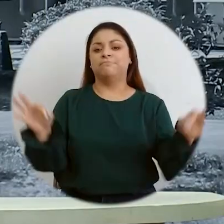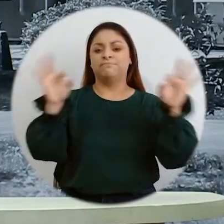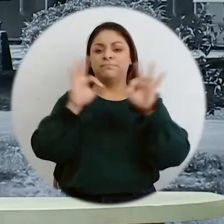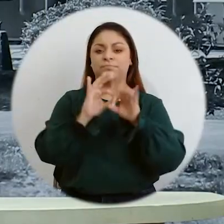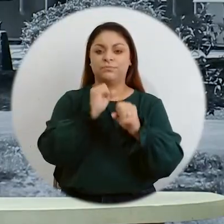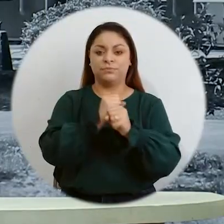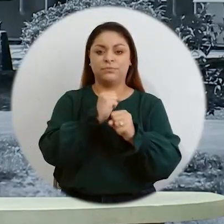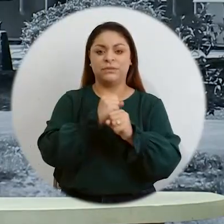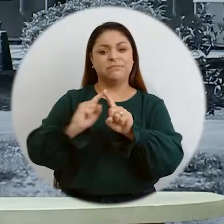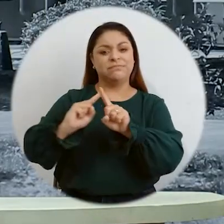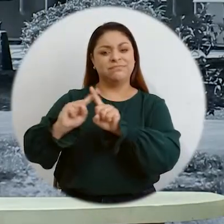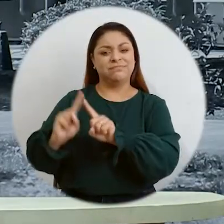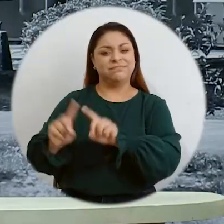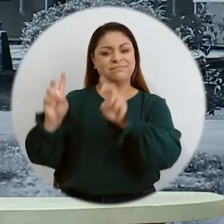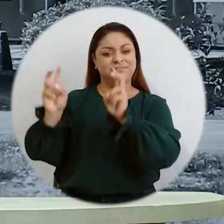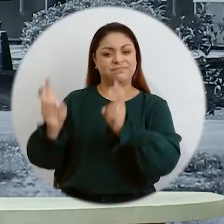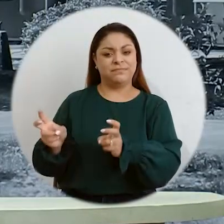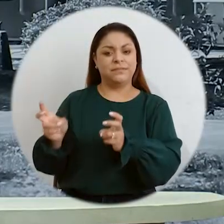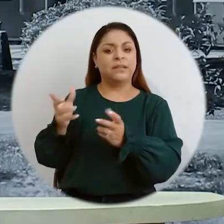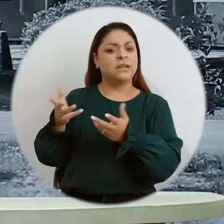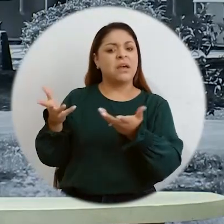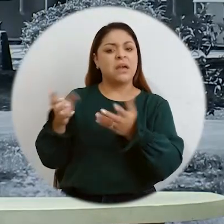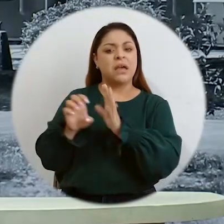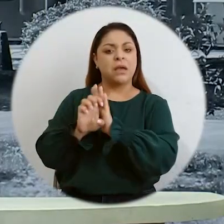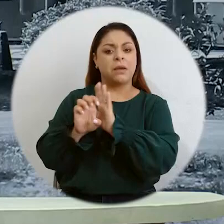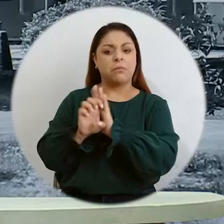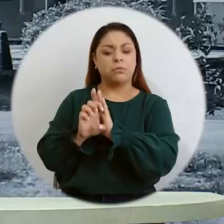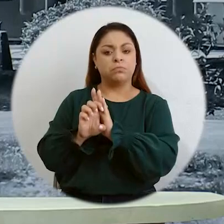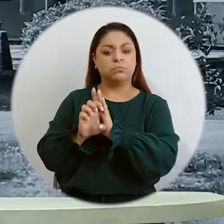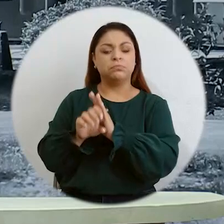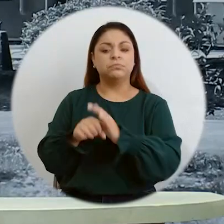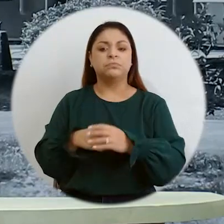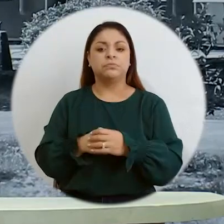fundamental en múltiples áreas. Algunas de ellas tienen que ver con